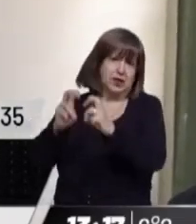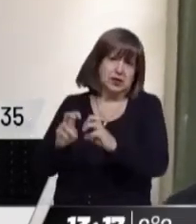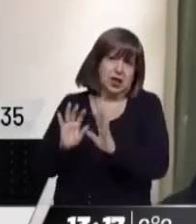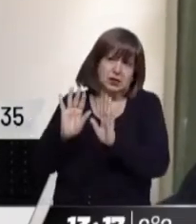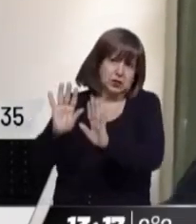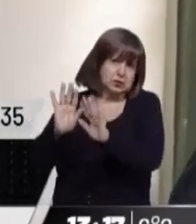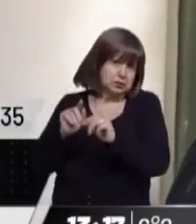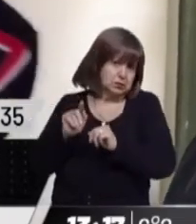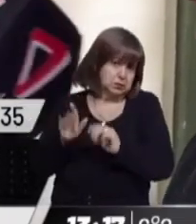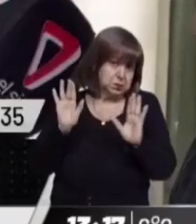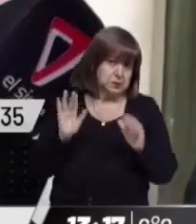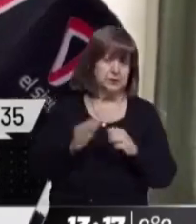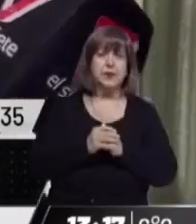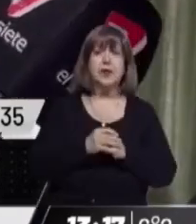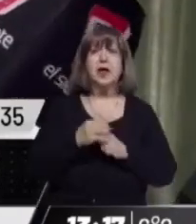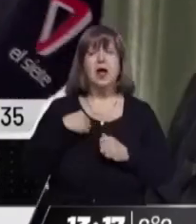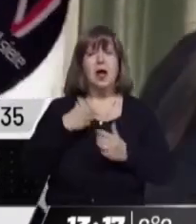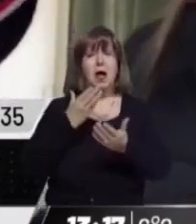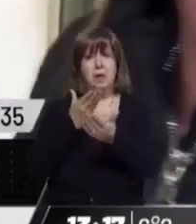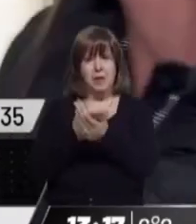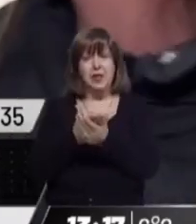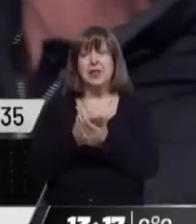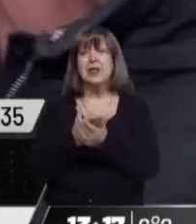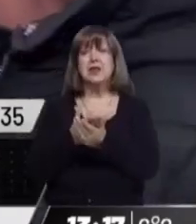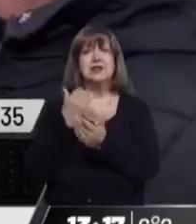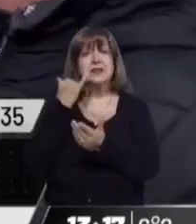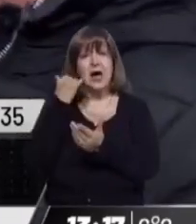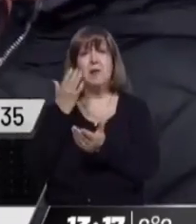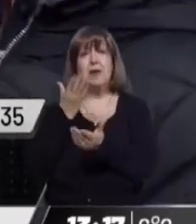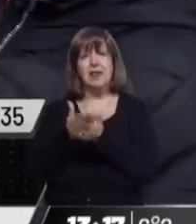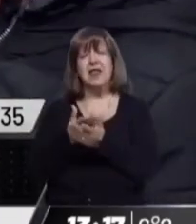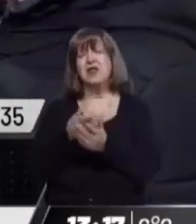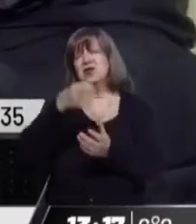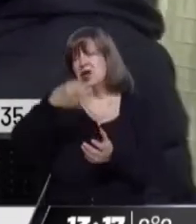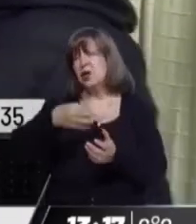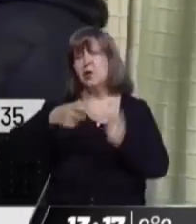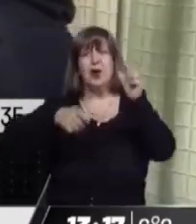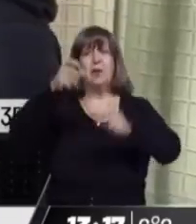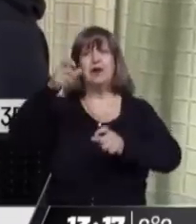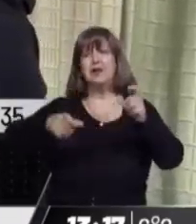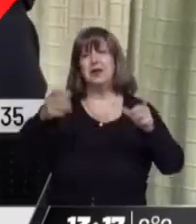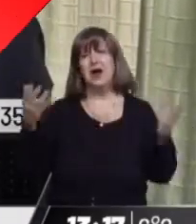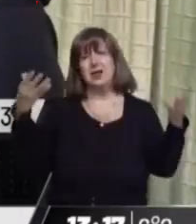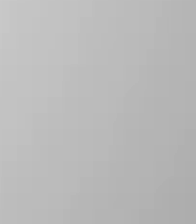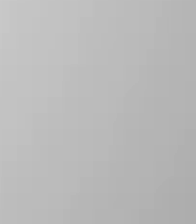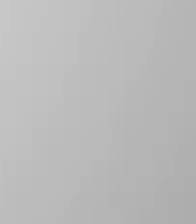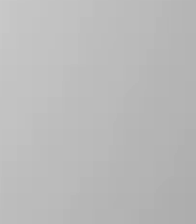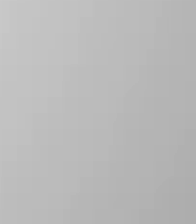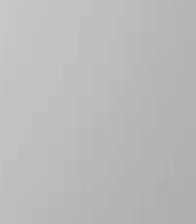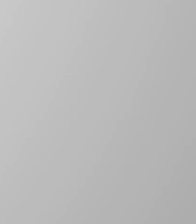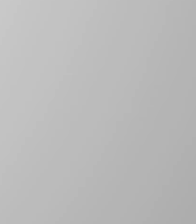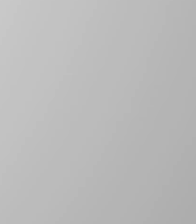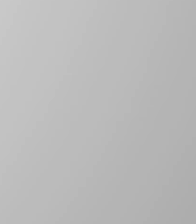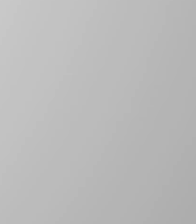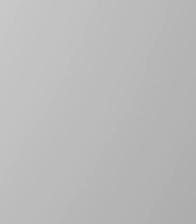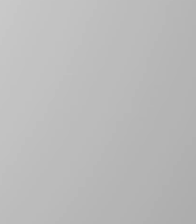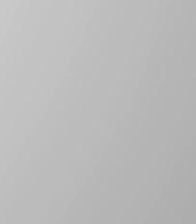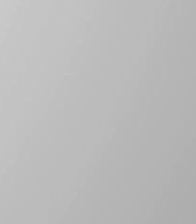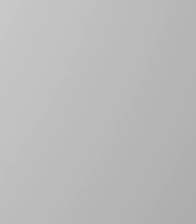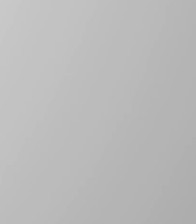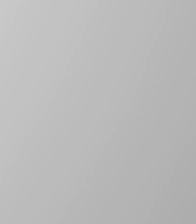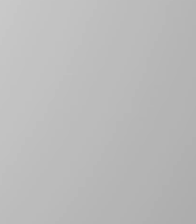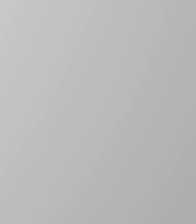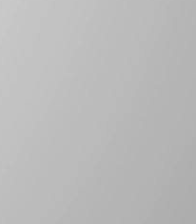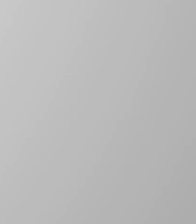de solucionar eso. Bueno, el pedido está hecho, toda la gente. Seguro habrá muchas manos solidarias. Seguro. Muchísimas gracias a todos.